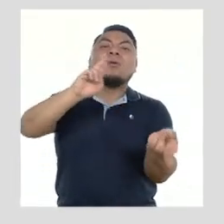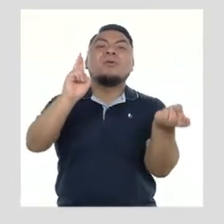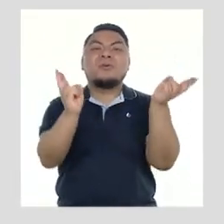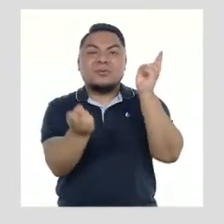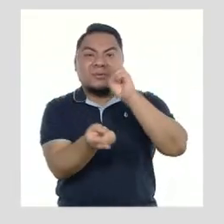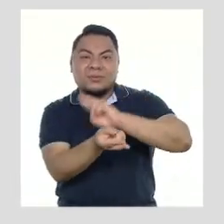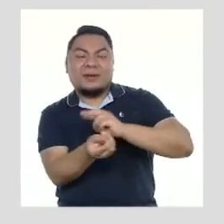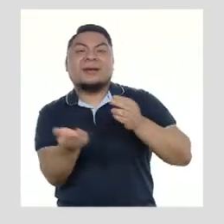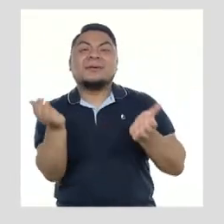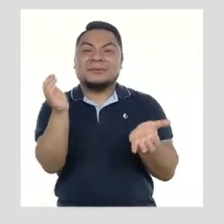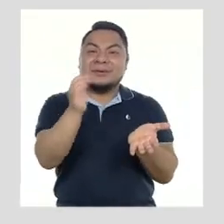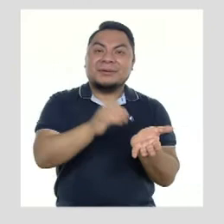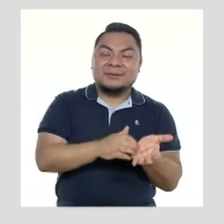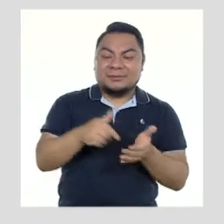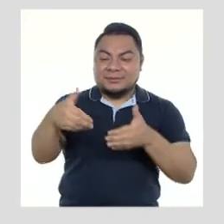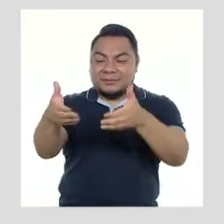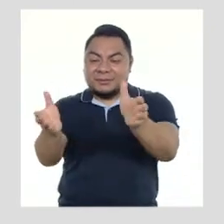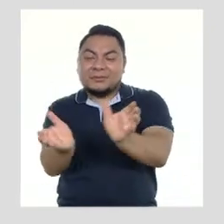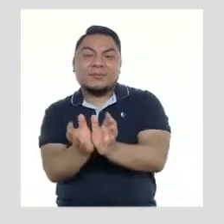reusar.